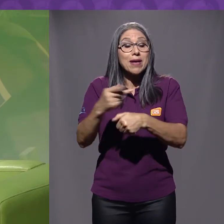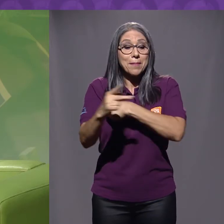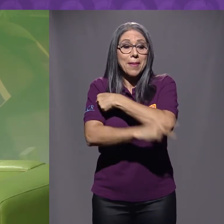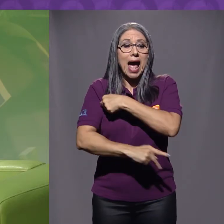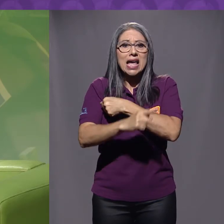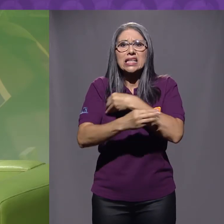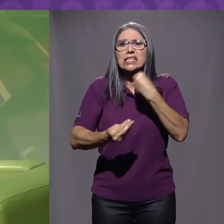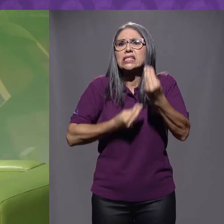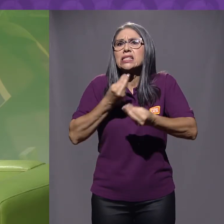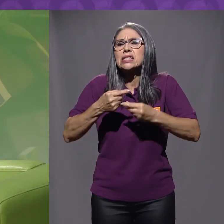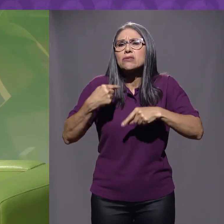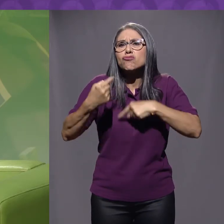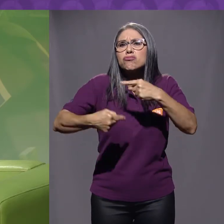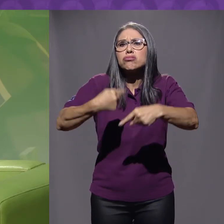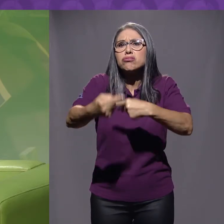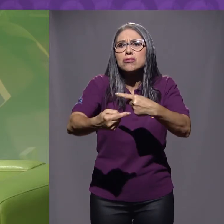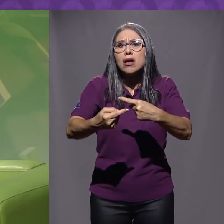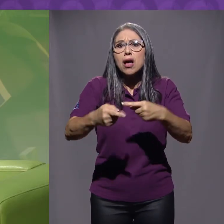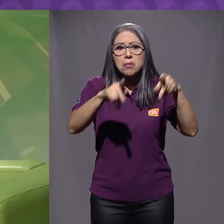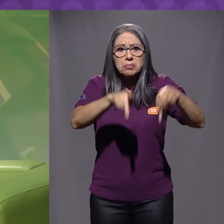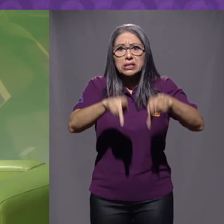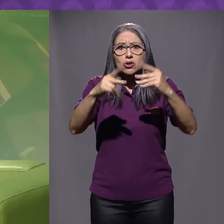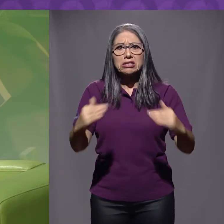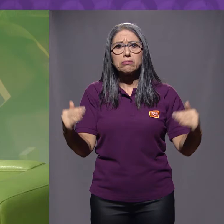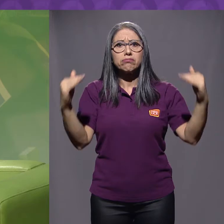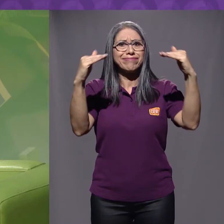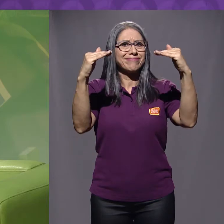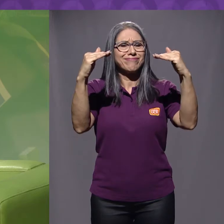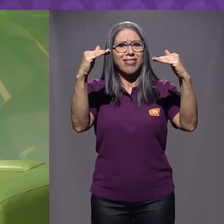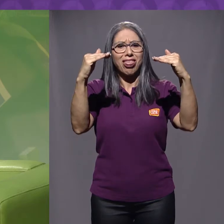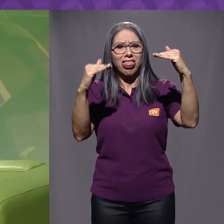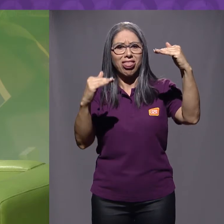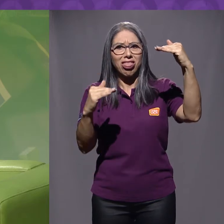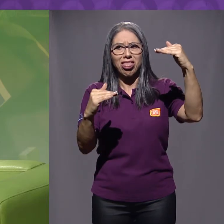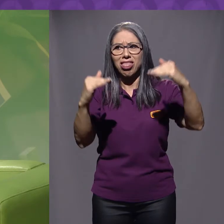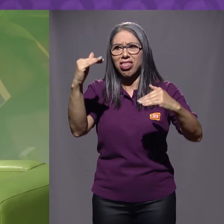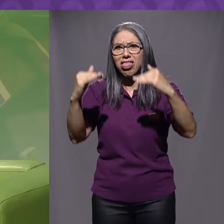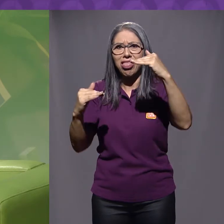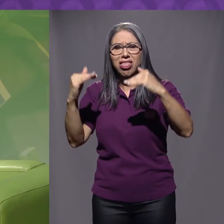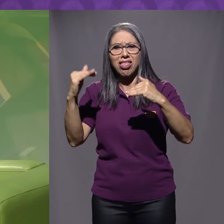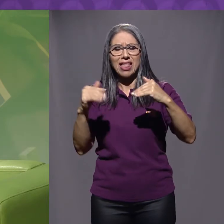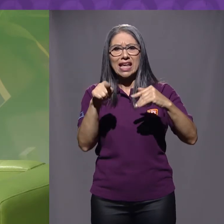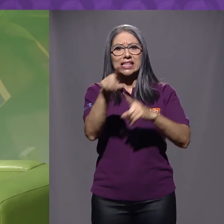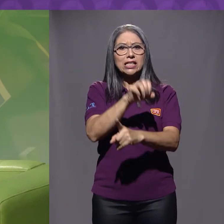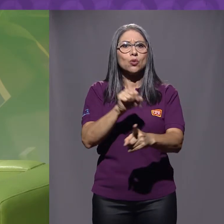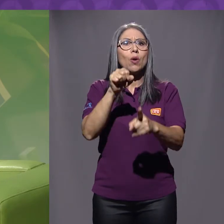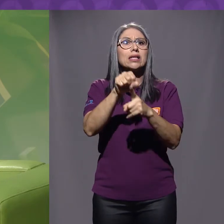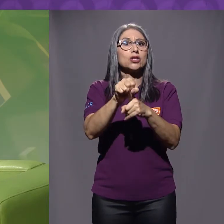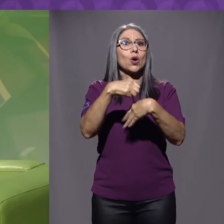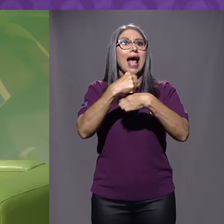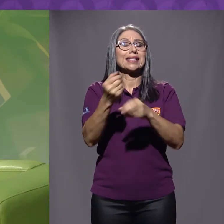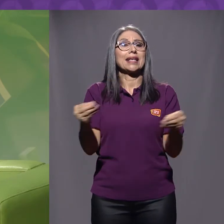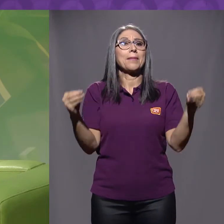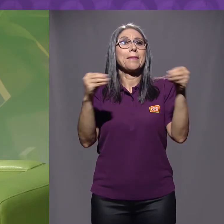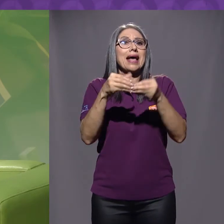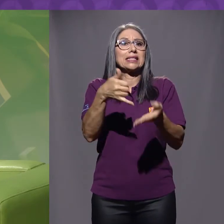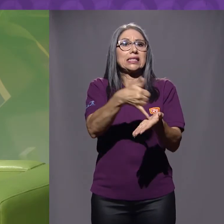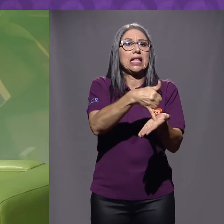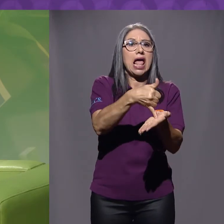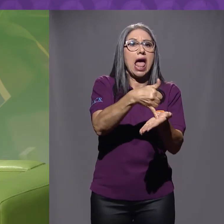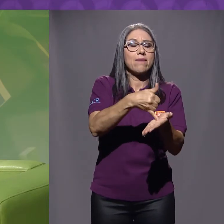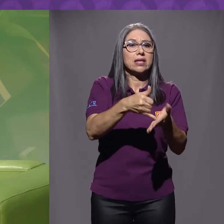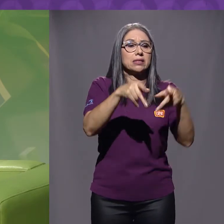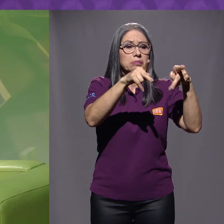tras evidenciar las marcadas desigualdades que existen y cómo esas desigualdades vulnerabilizan a unos grupos de la